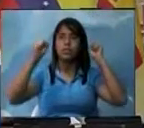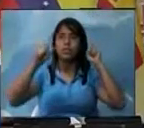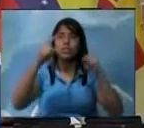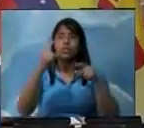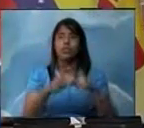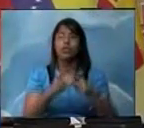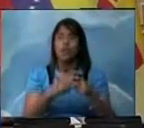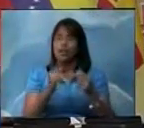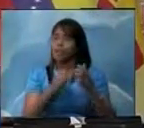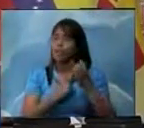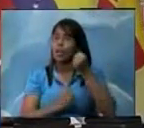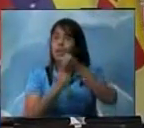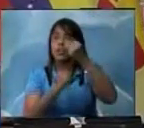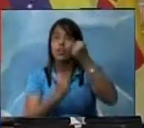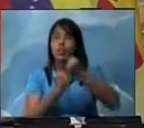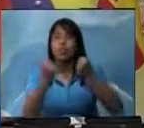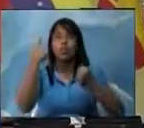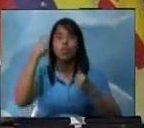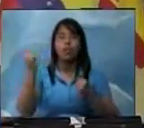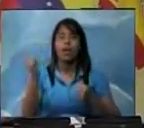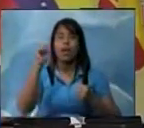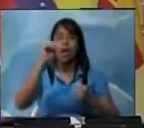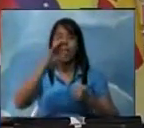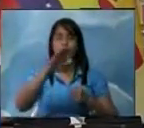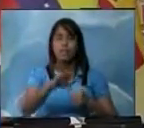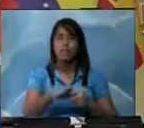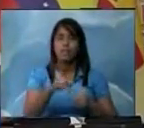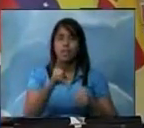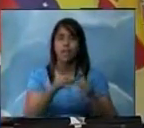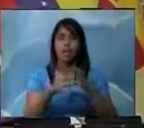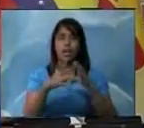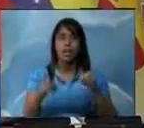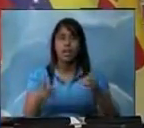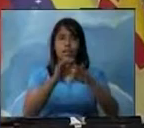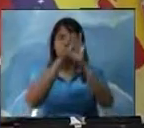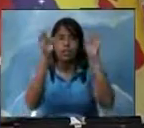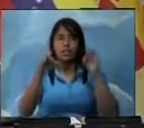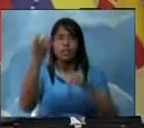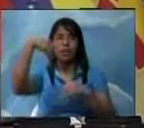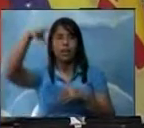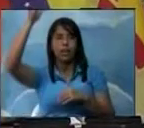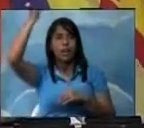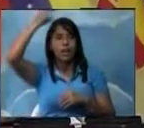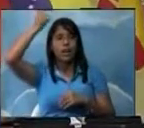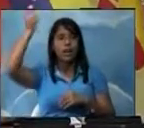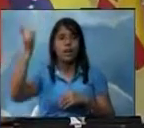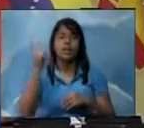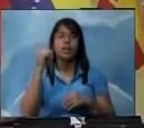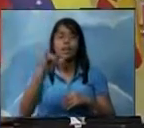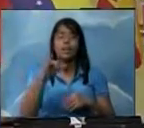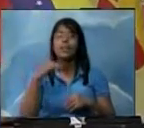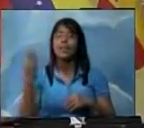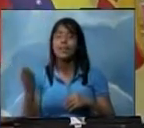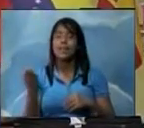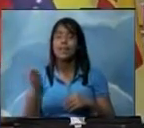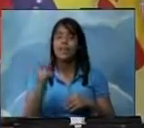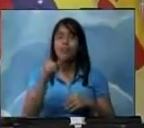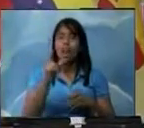e idóneos para estar en el palacio del rey, y que